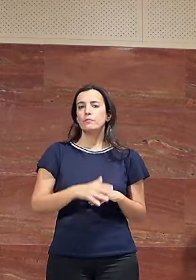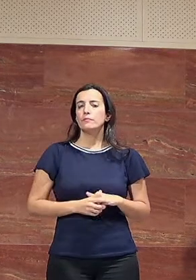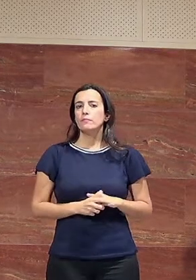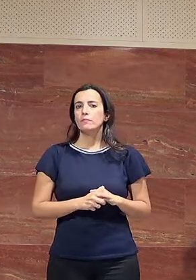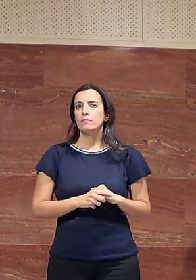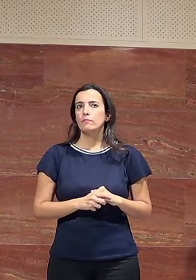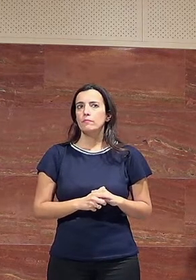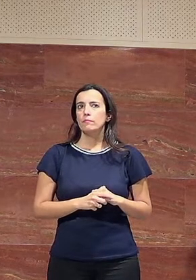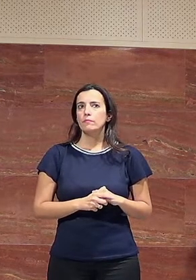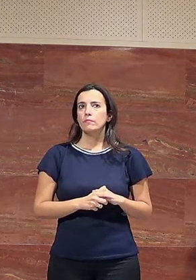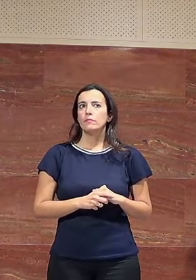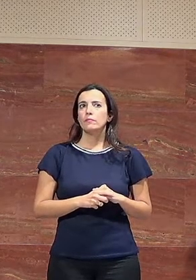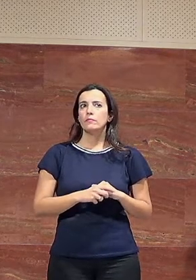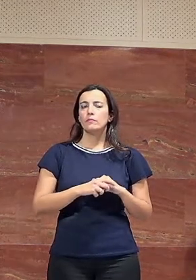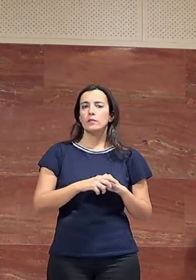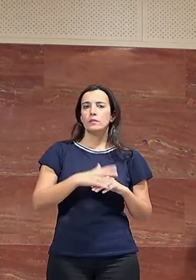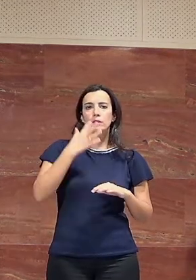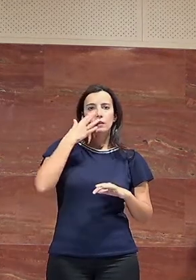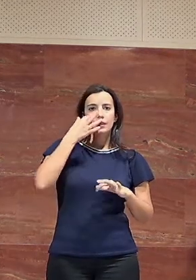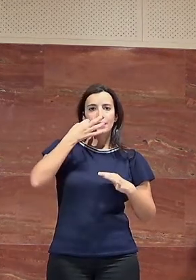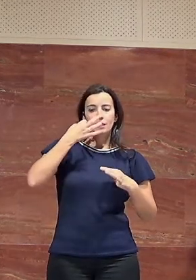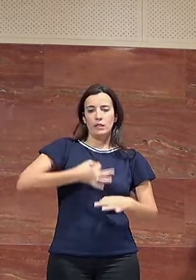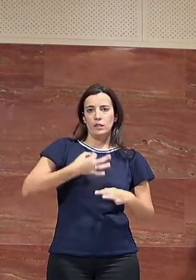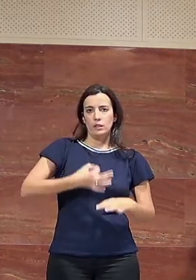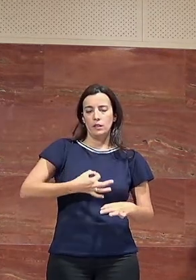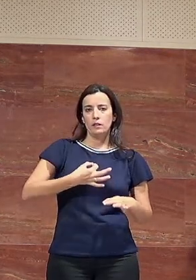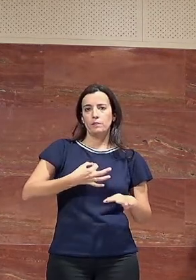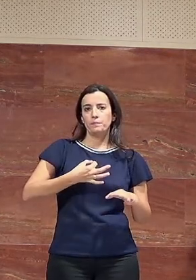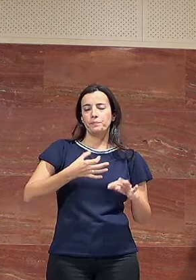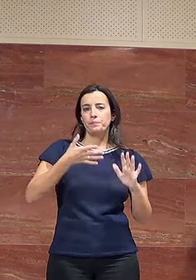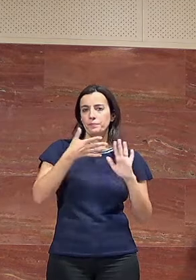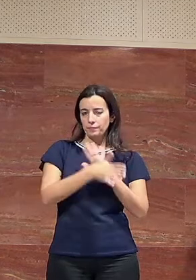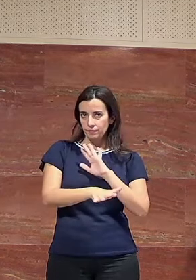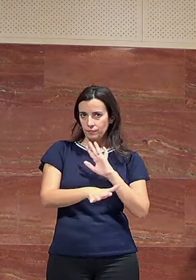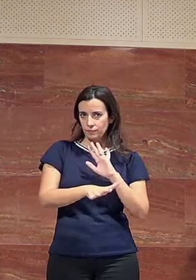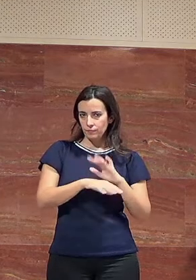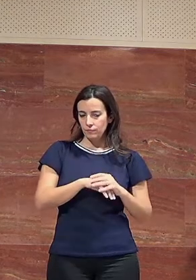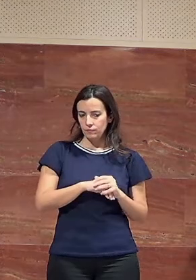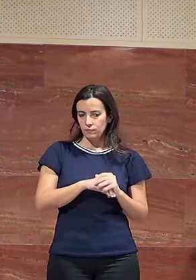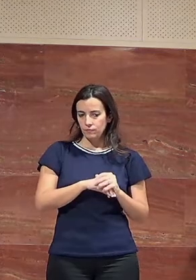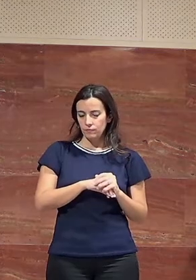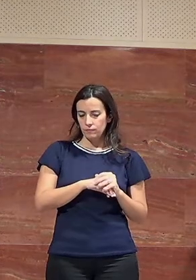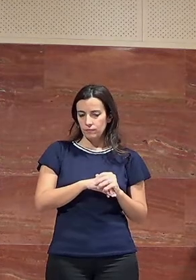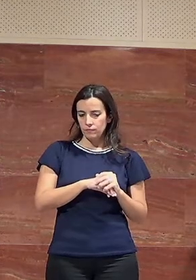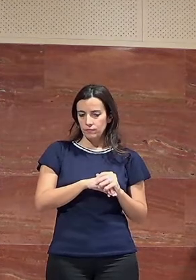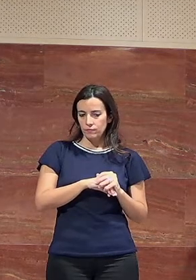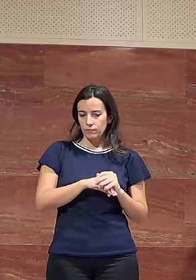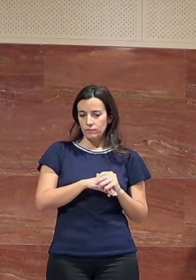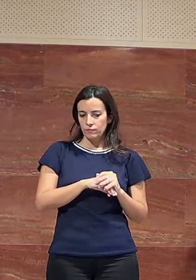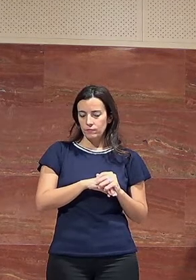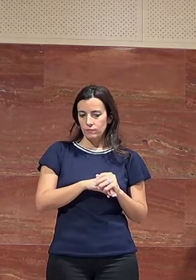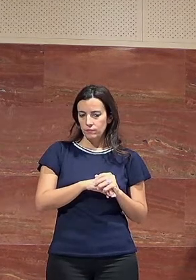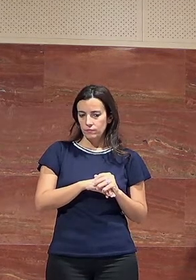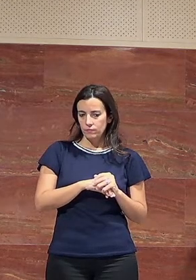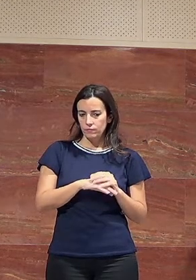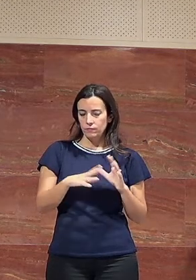es al mismo tiempo una realidad y como una anticipación. una realidad en el deseo de